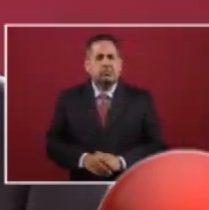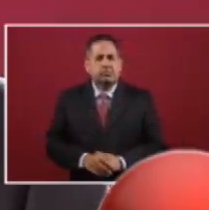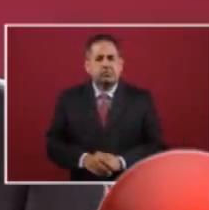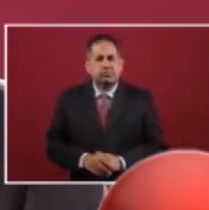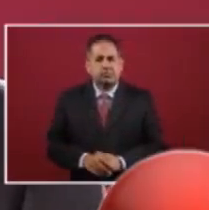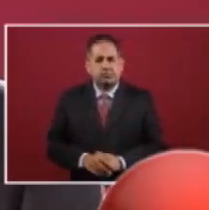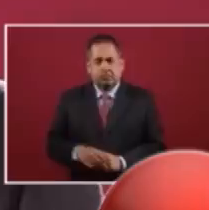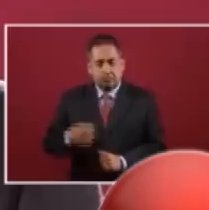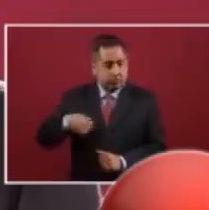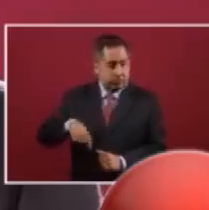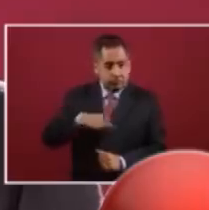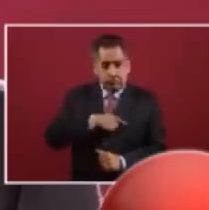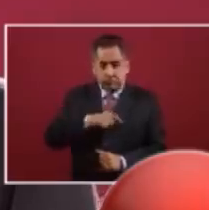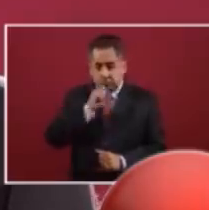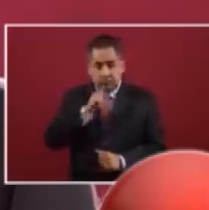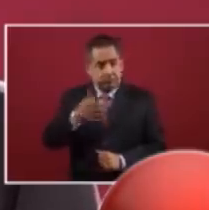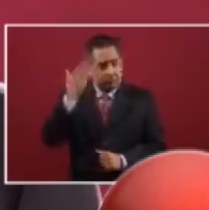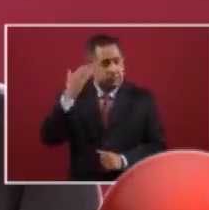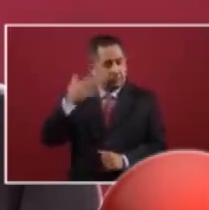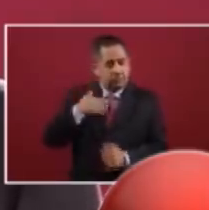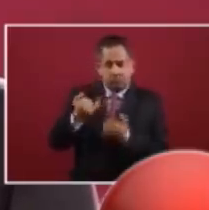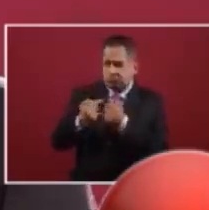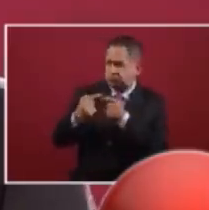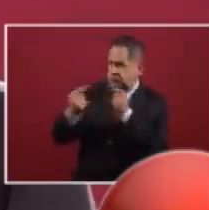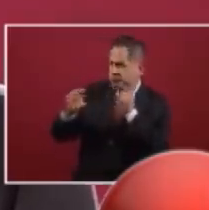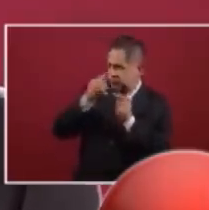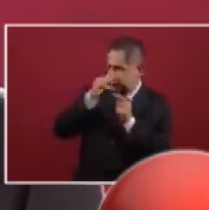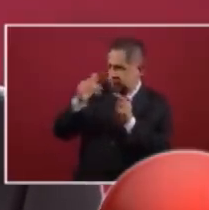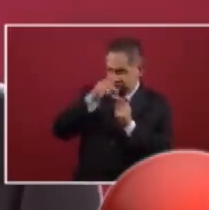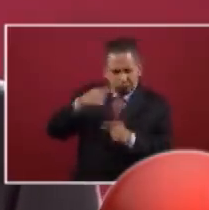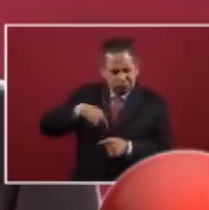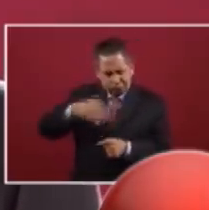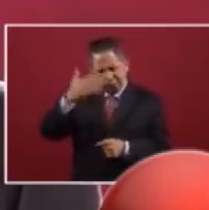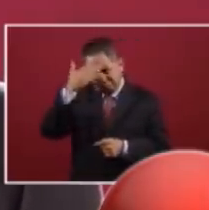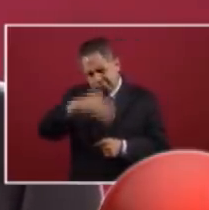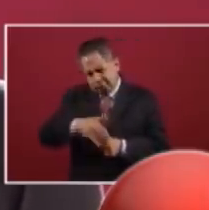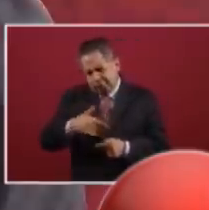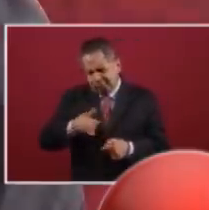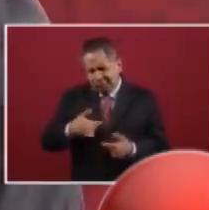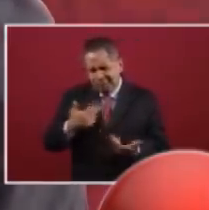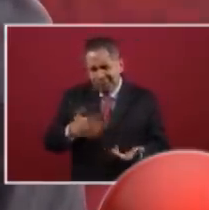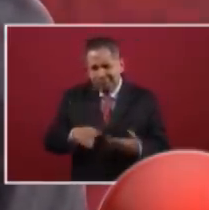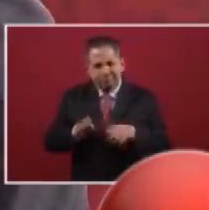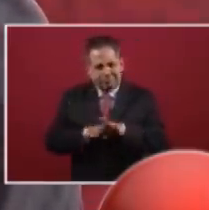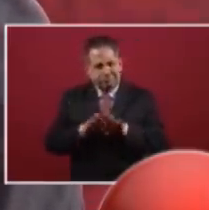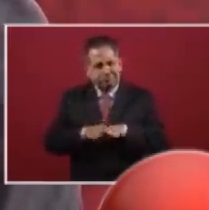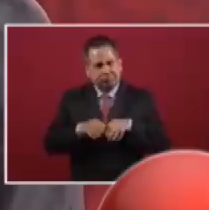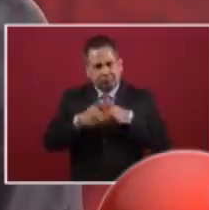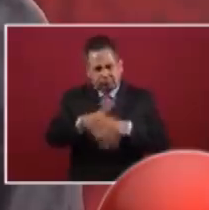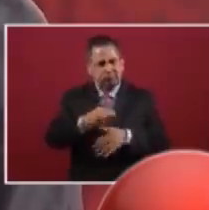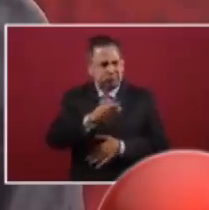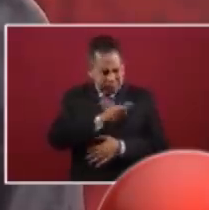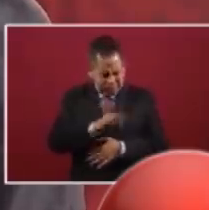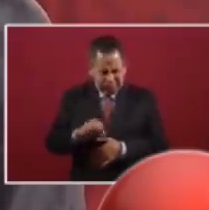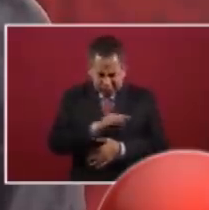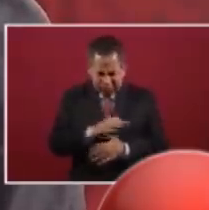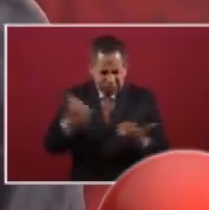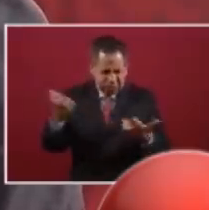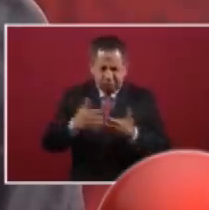Nosotros que venimos de la oposición sabemos de cómo se puede